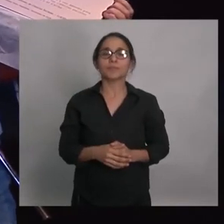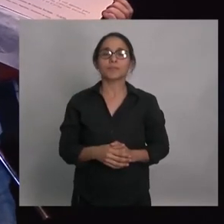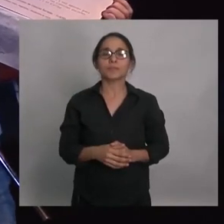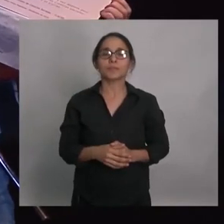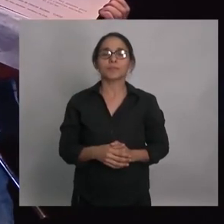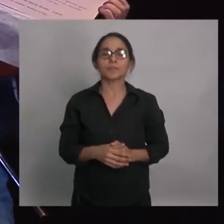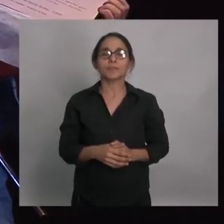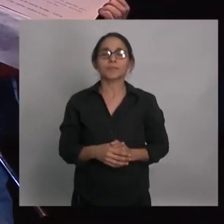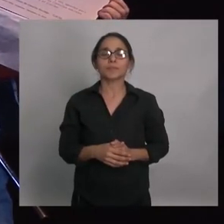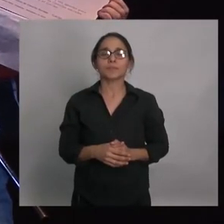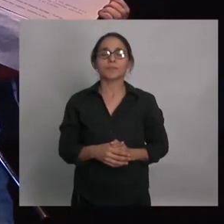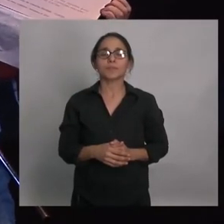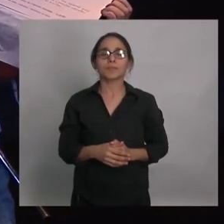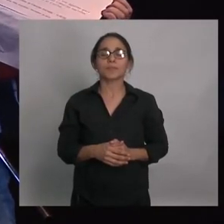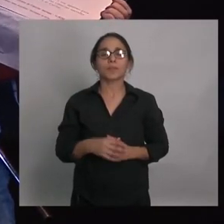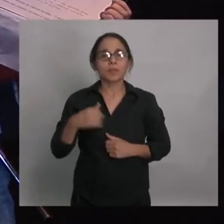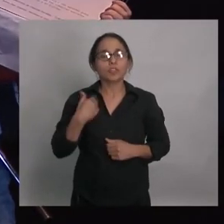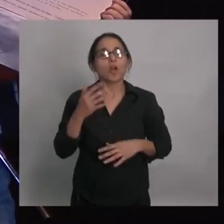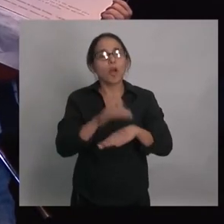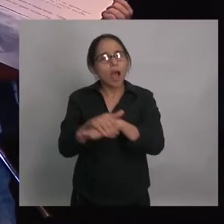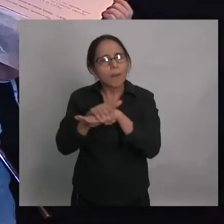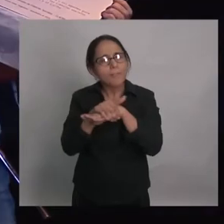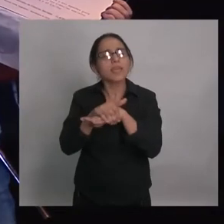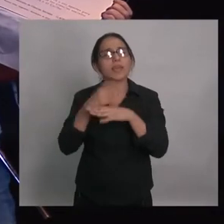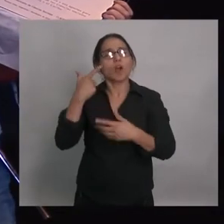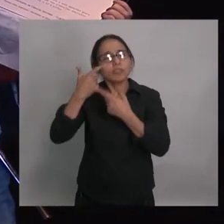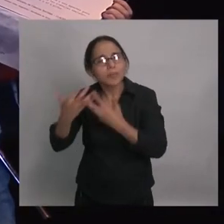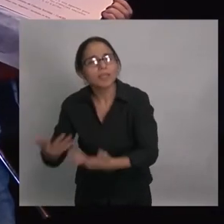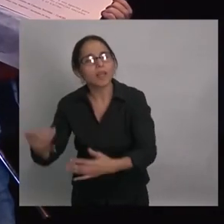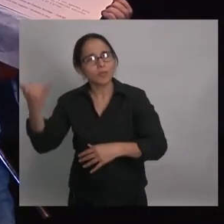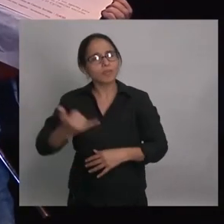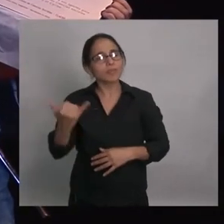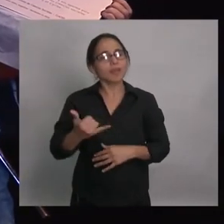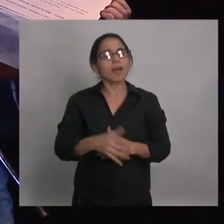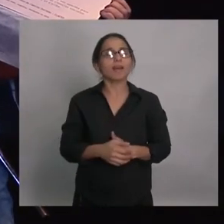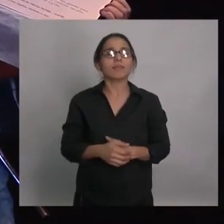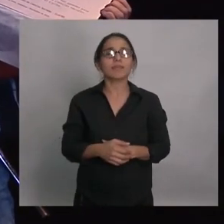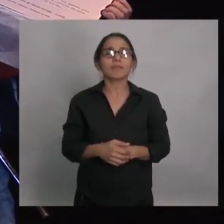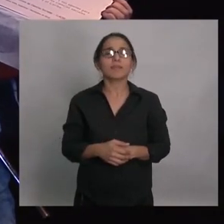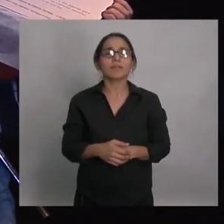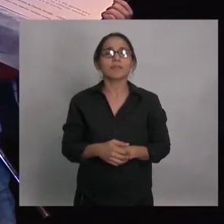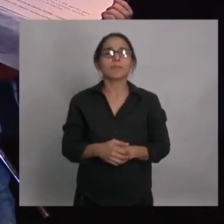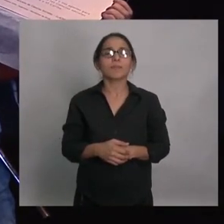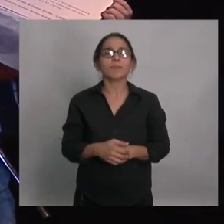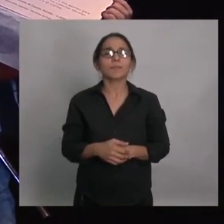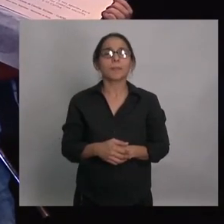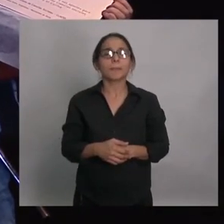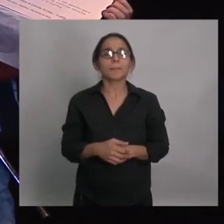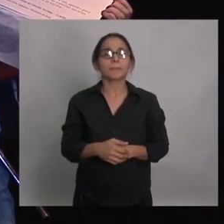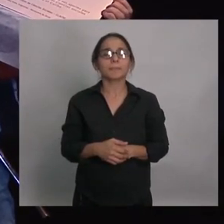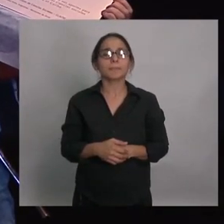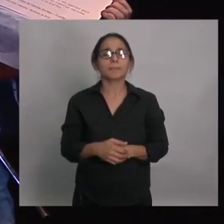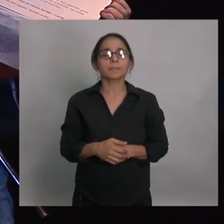a muchos amigos investigadores en américa latina